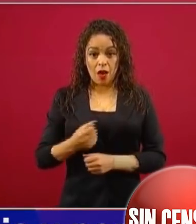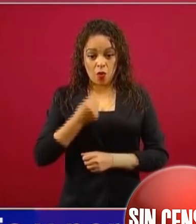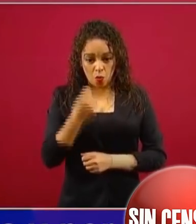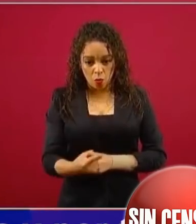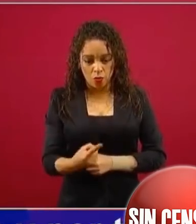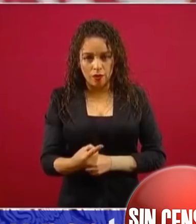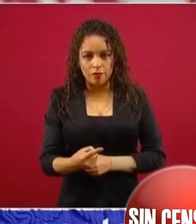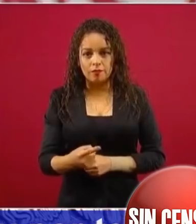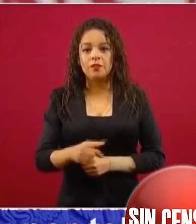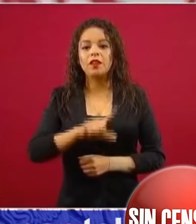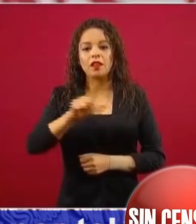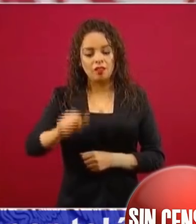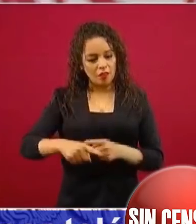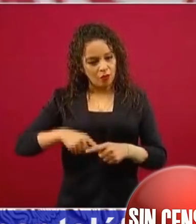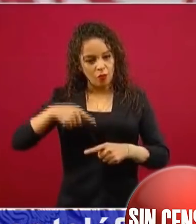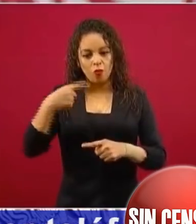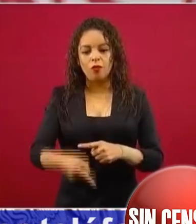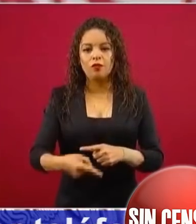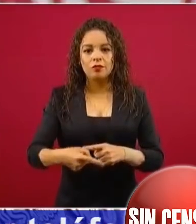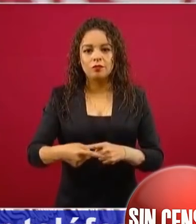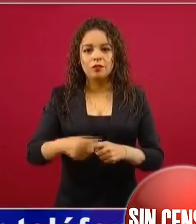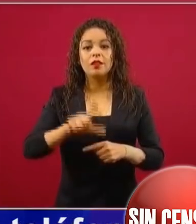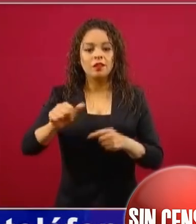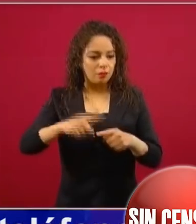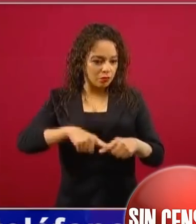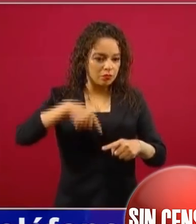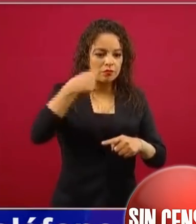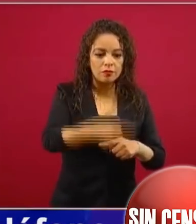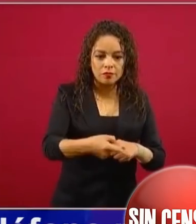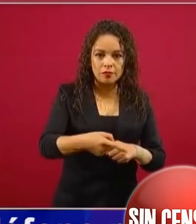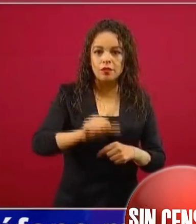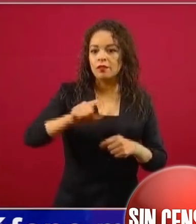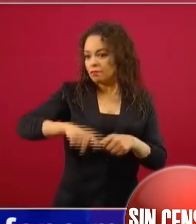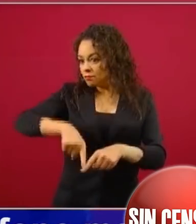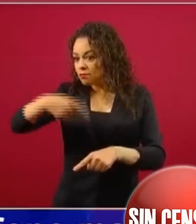y es de la mayoría de los medios de información